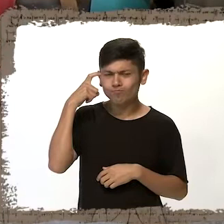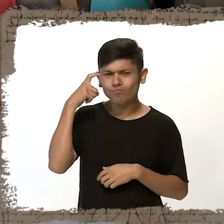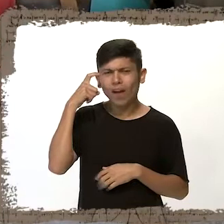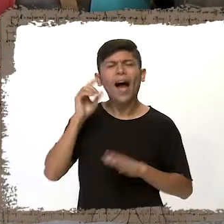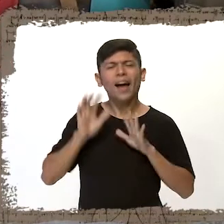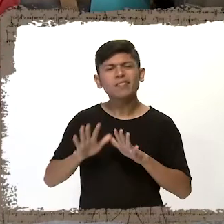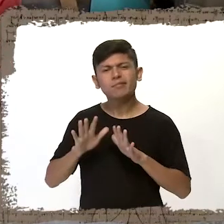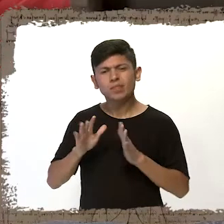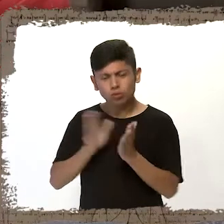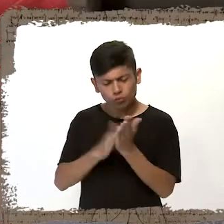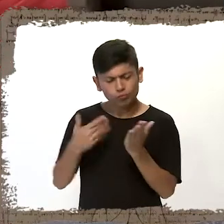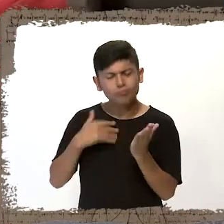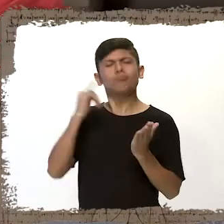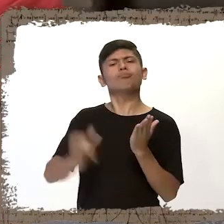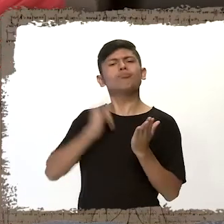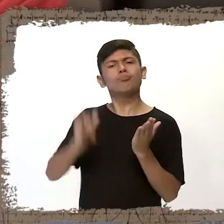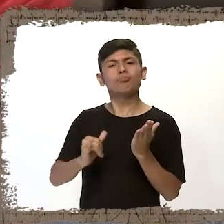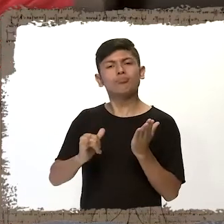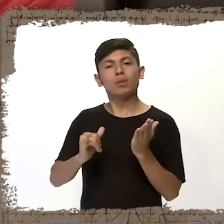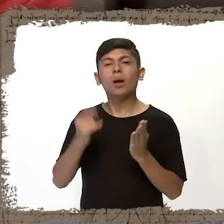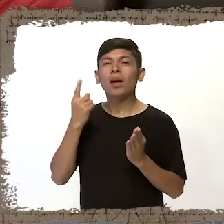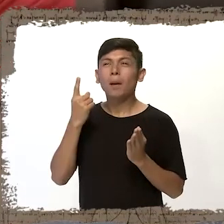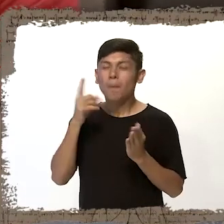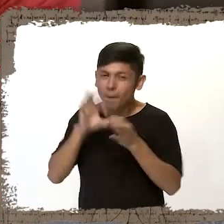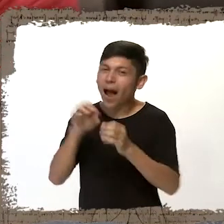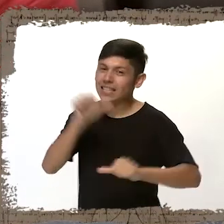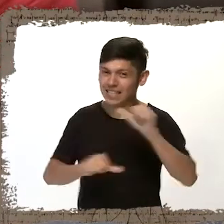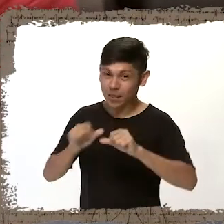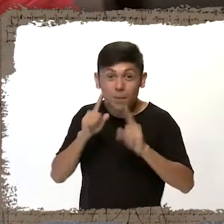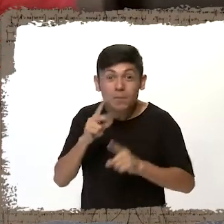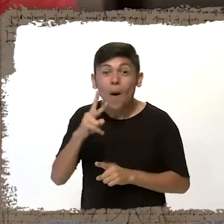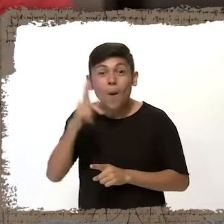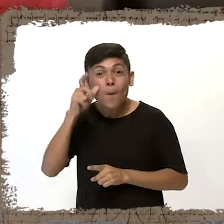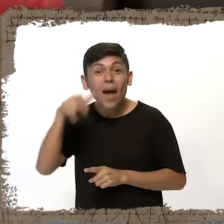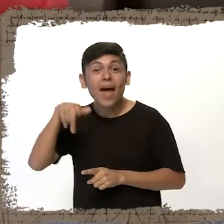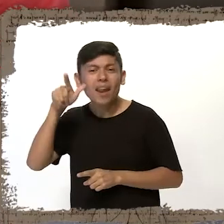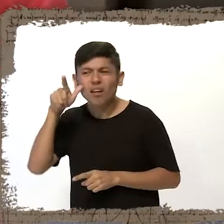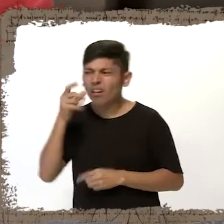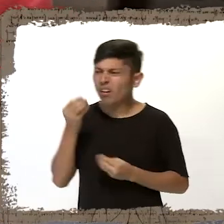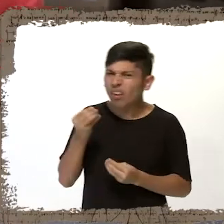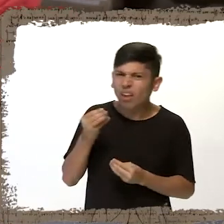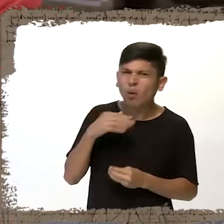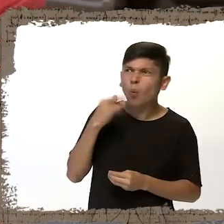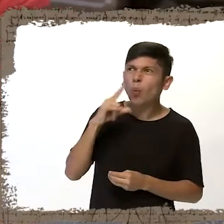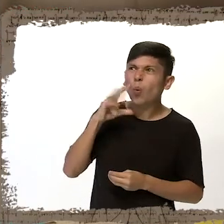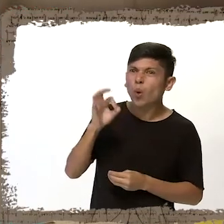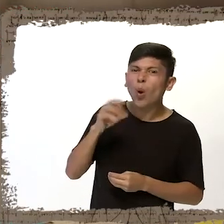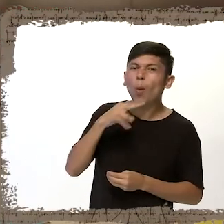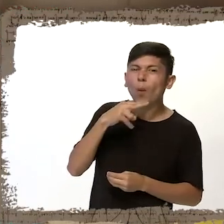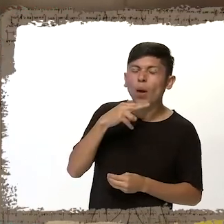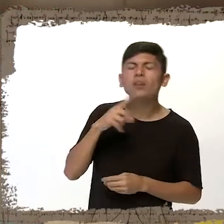Creo que me voy a dedicar a ser cuentista, pero científico, como Julio Verne. ¿Quién es Julio